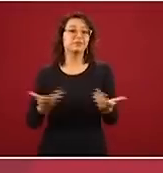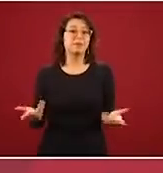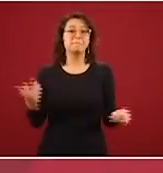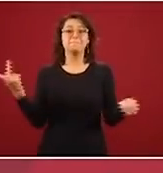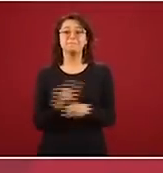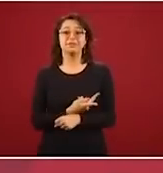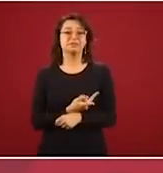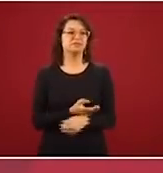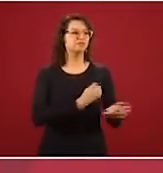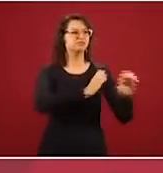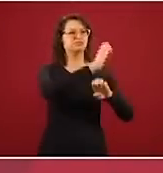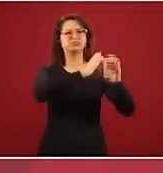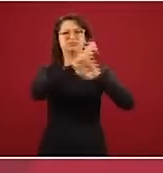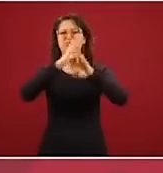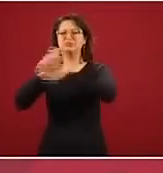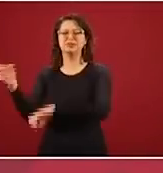a los estados